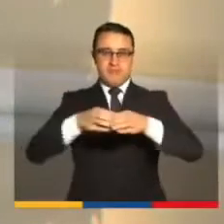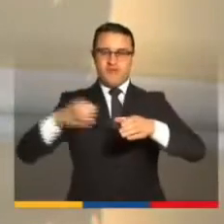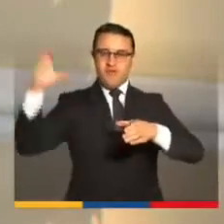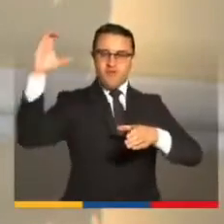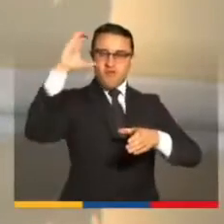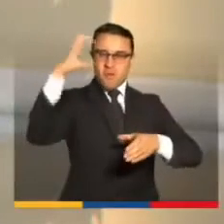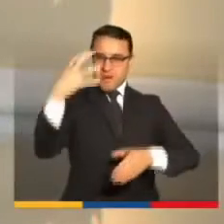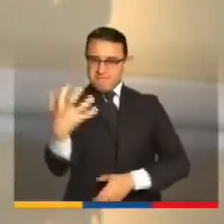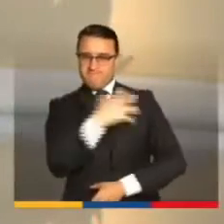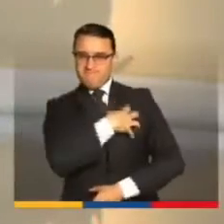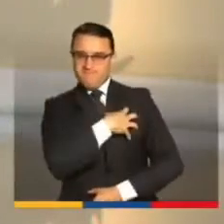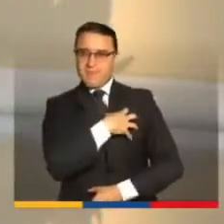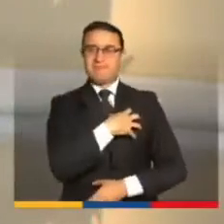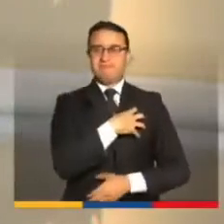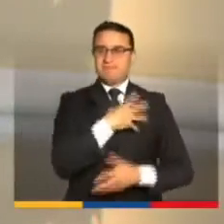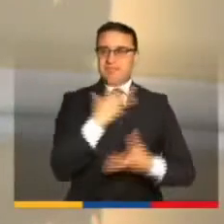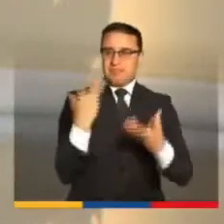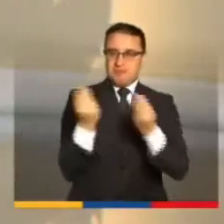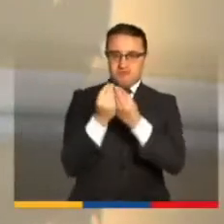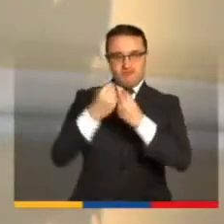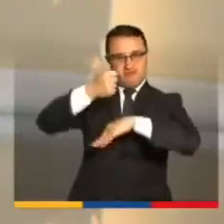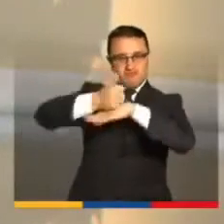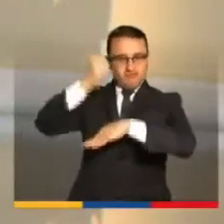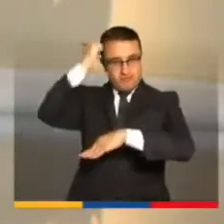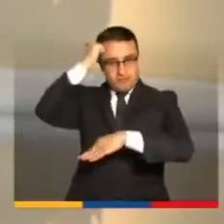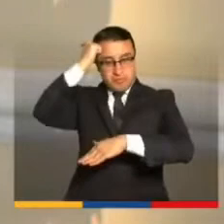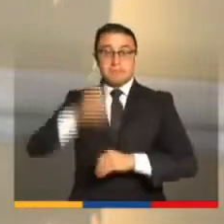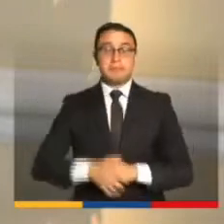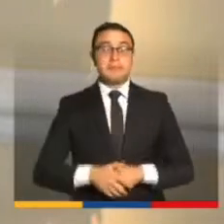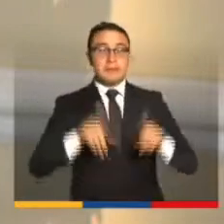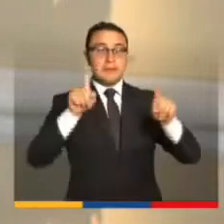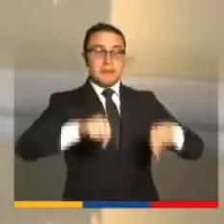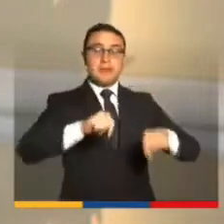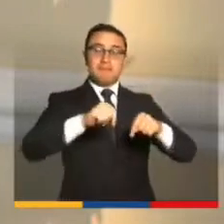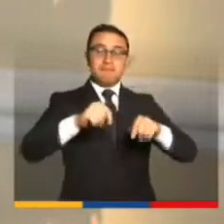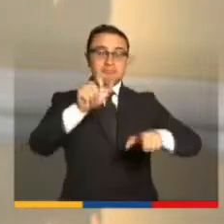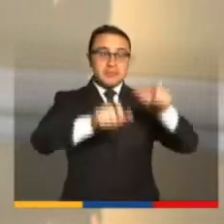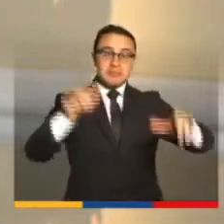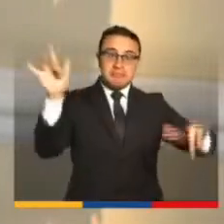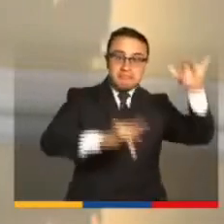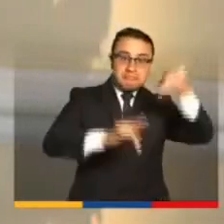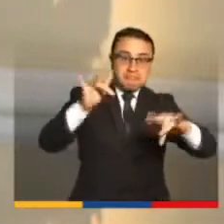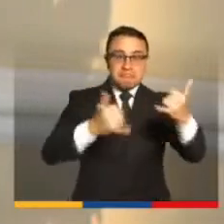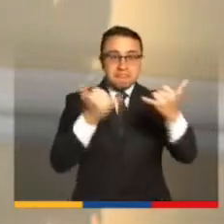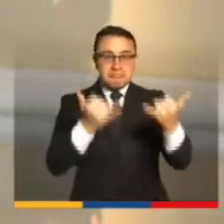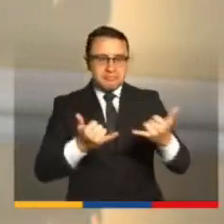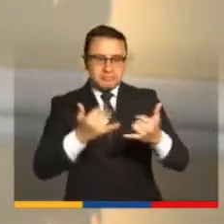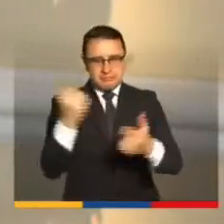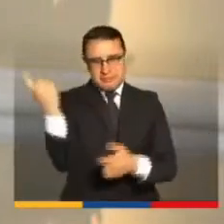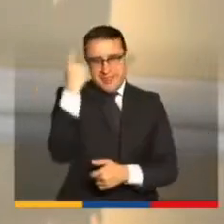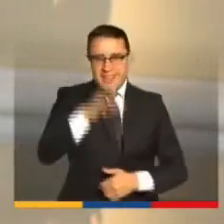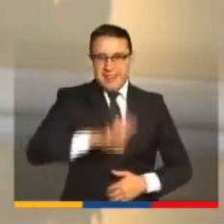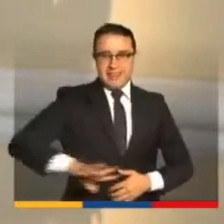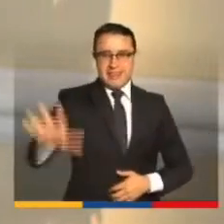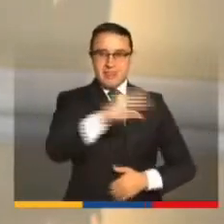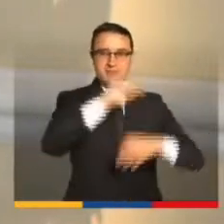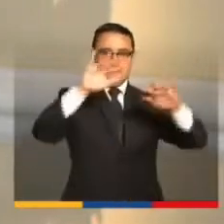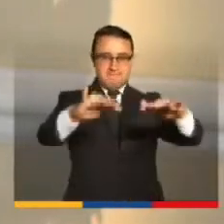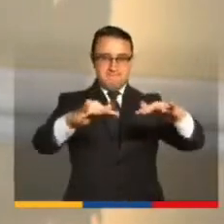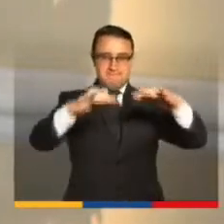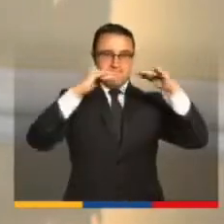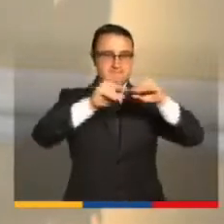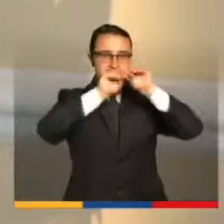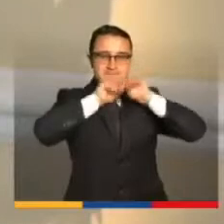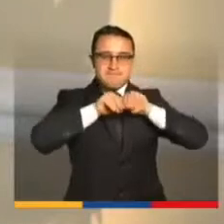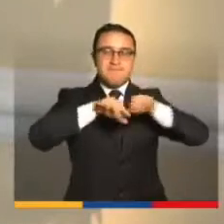técnico. Extendemos también un saludo especial a los asistentes destacados que nos acompañan y en general a la audiencia que nos sigue vía streaming